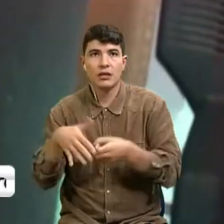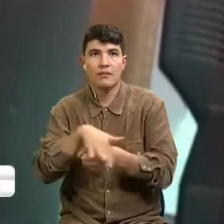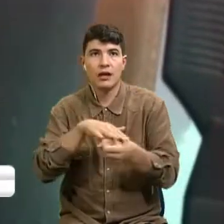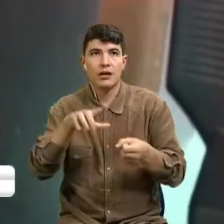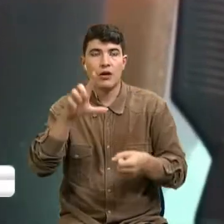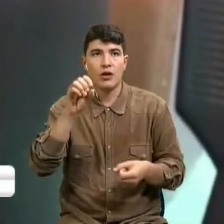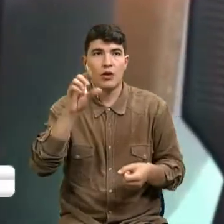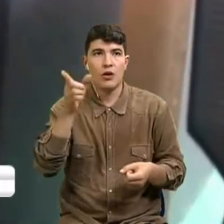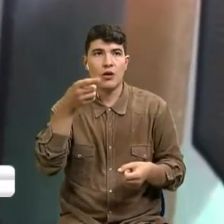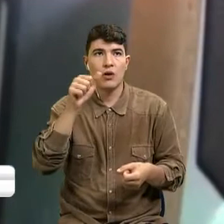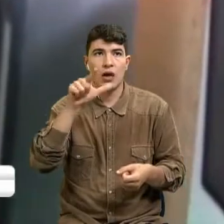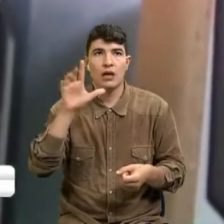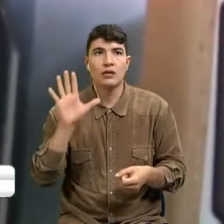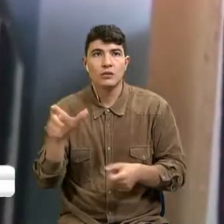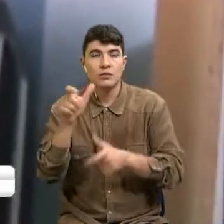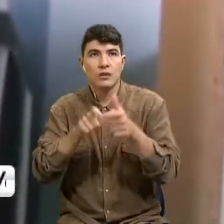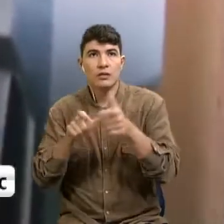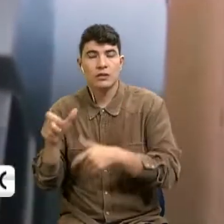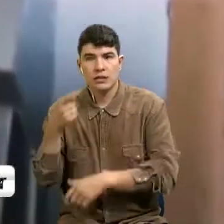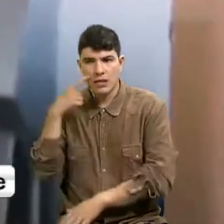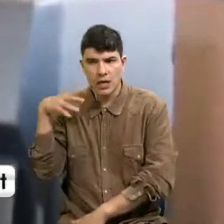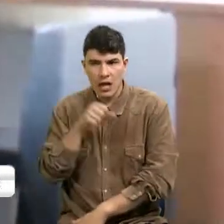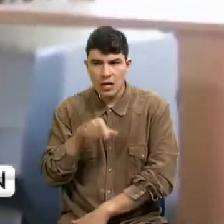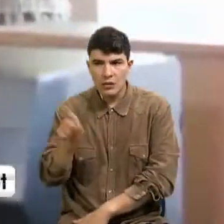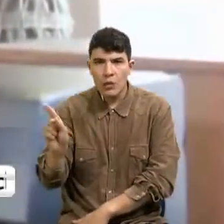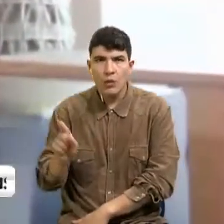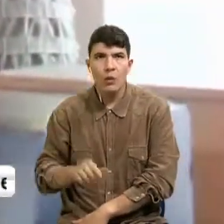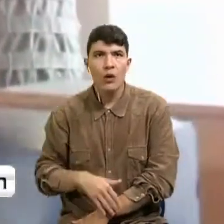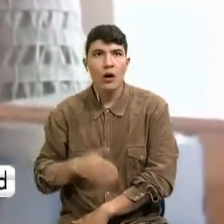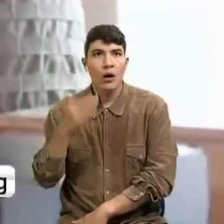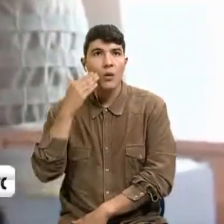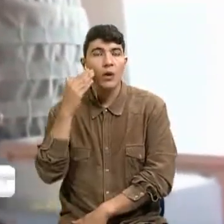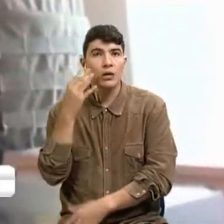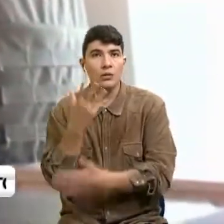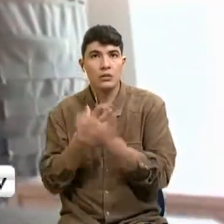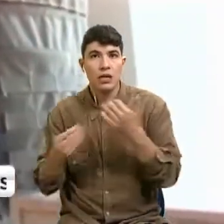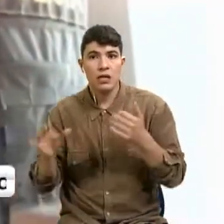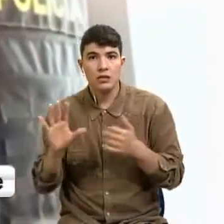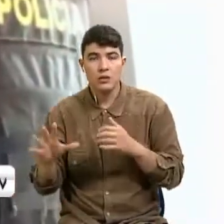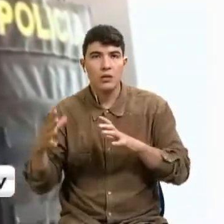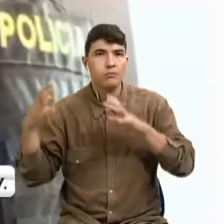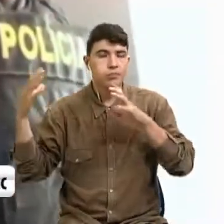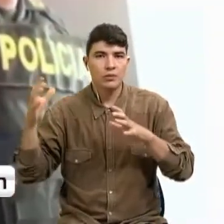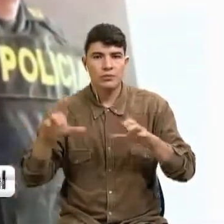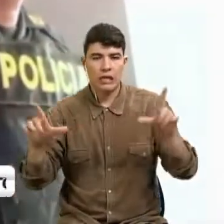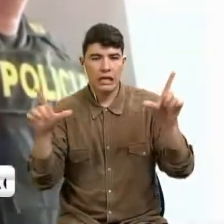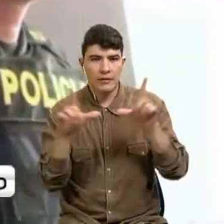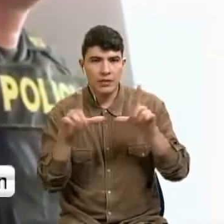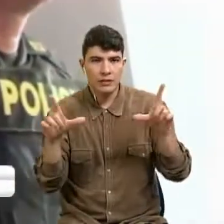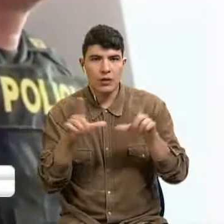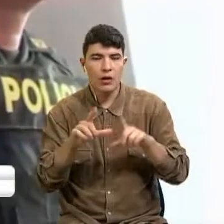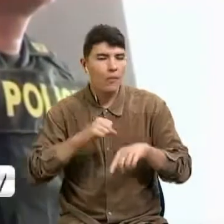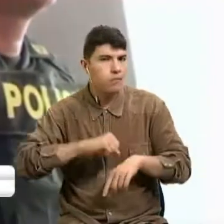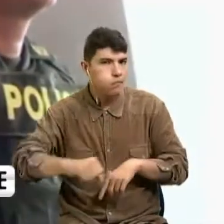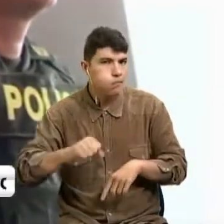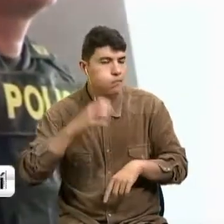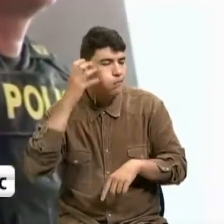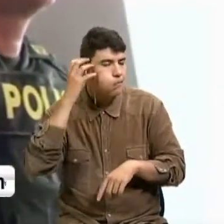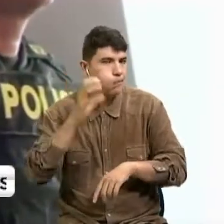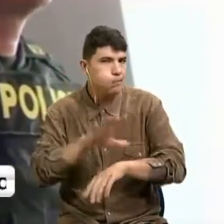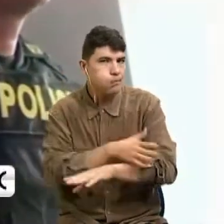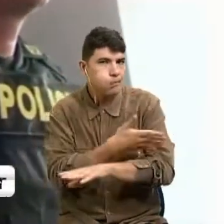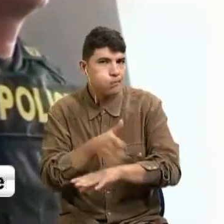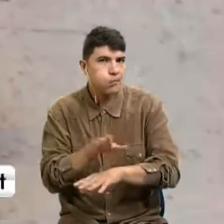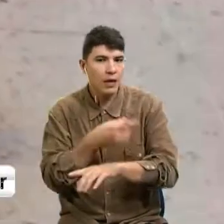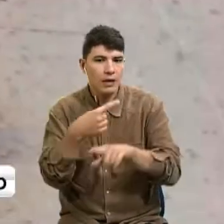Nogal. Los uniformados lo pillaron con las manos en la masa cuando llevaba en su poder un televisor, un equipo de sonido y otros